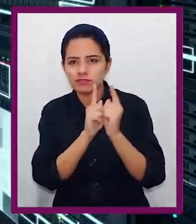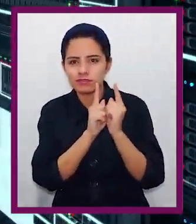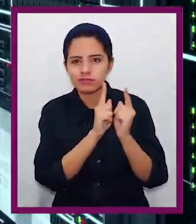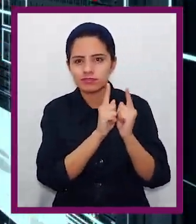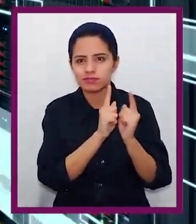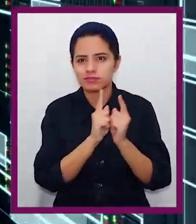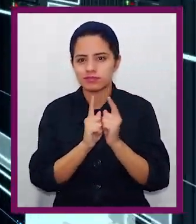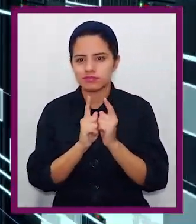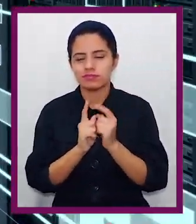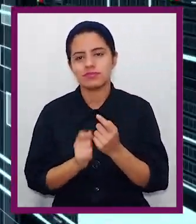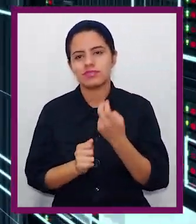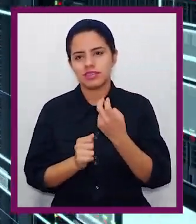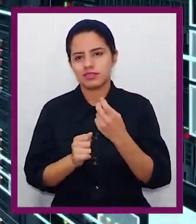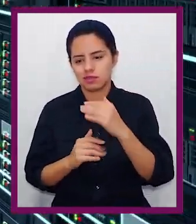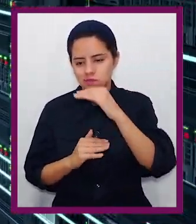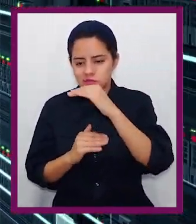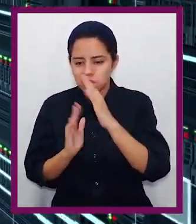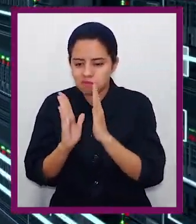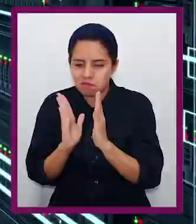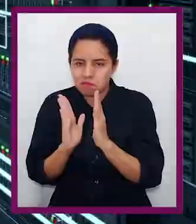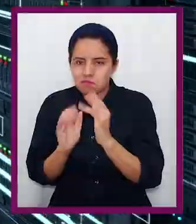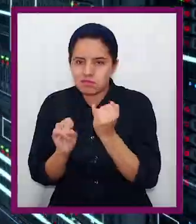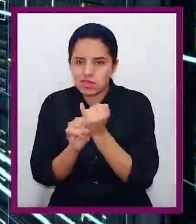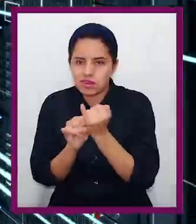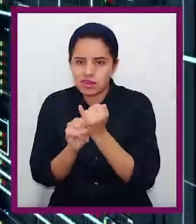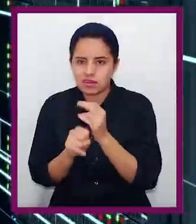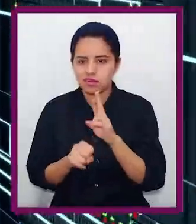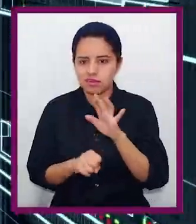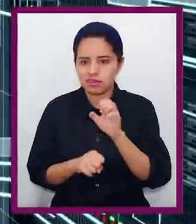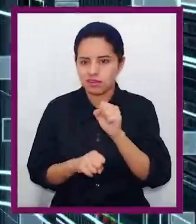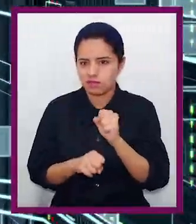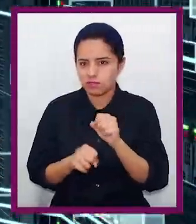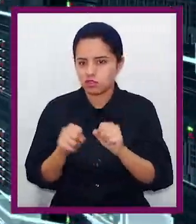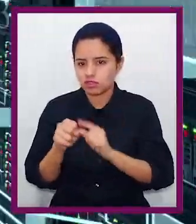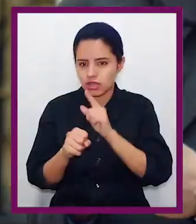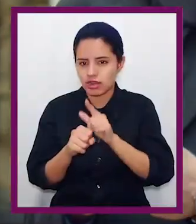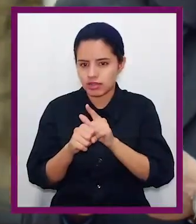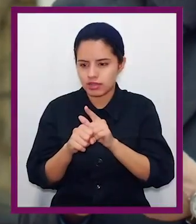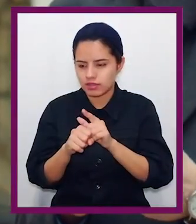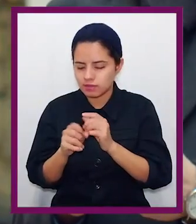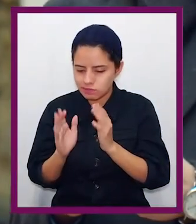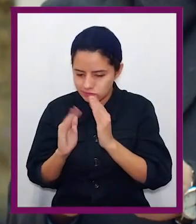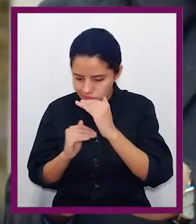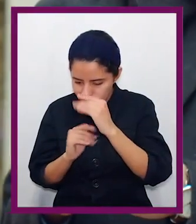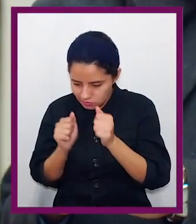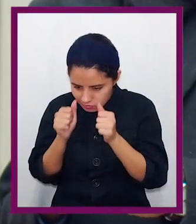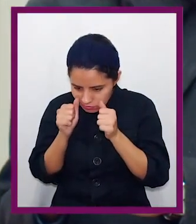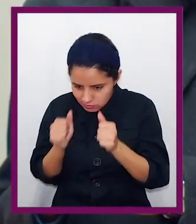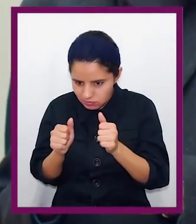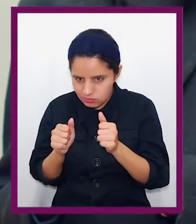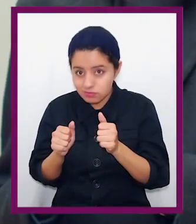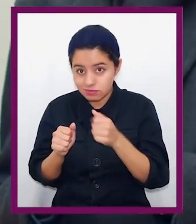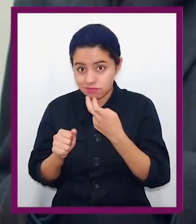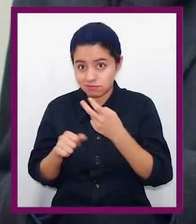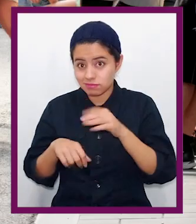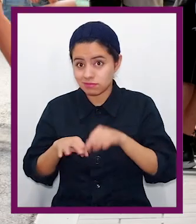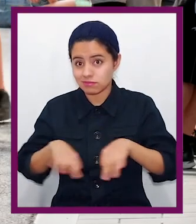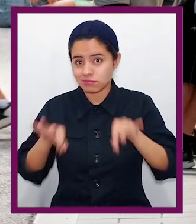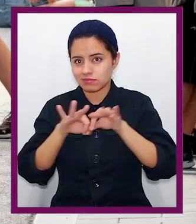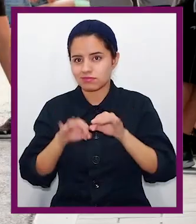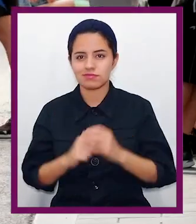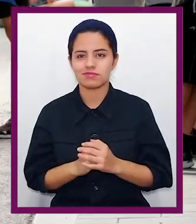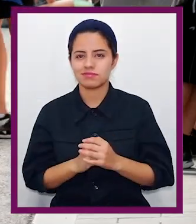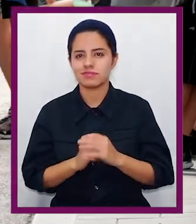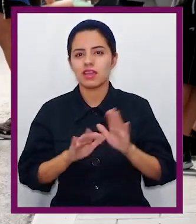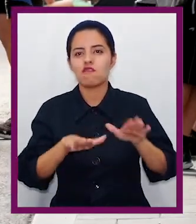redes sociales viven en un aparato. Las redes sociales viven en un servidor. ¿Quiénes son los que importan? Importan los que están a nuestro alrededor. Si